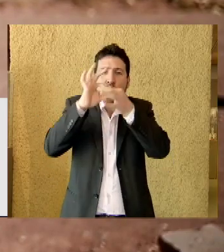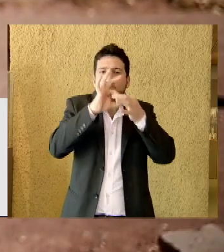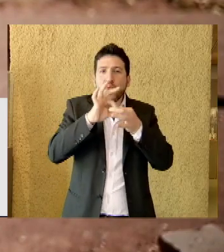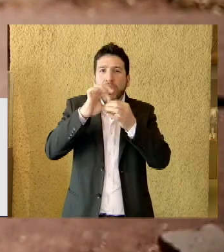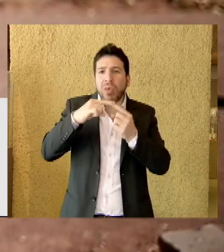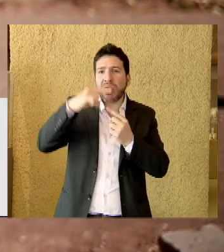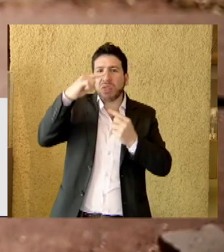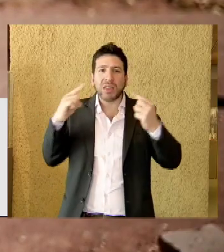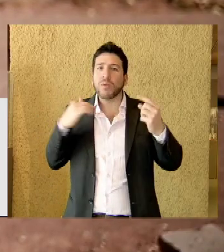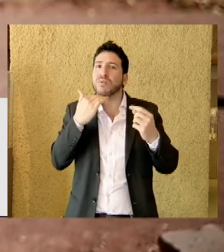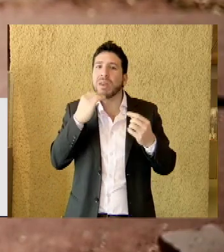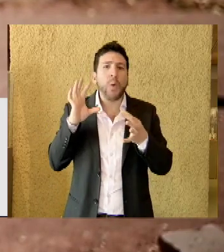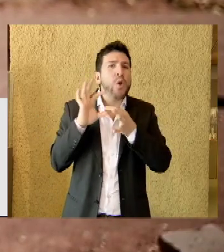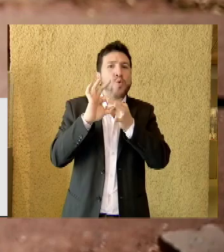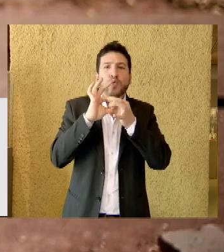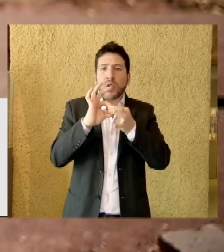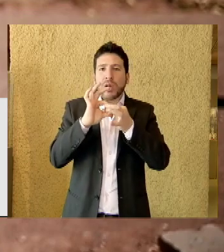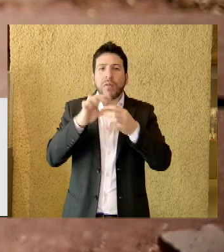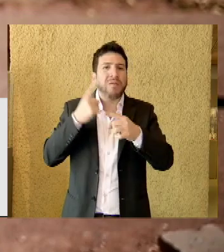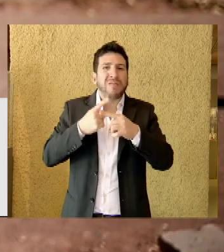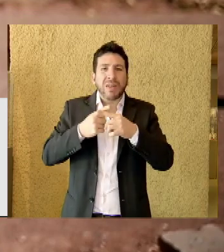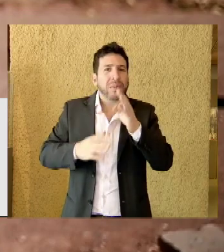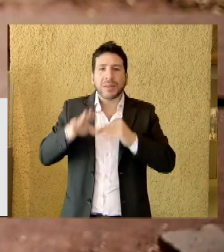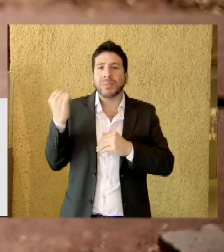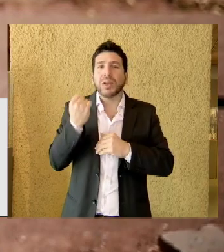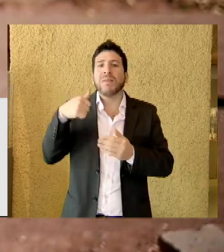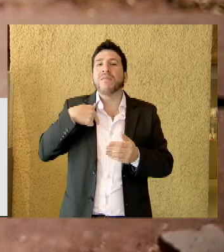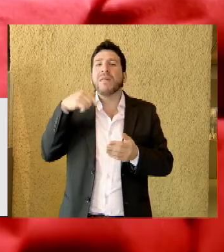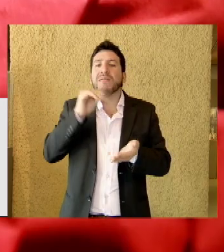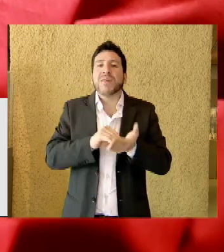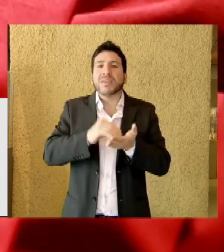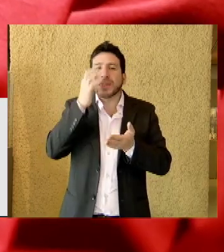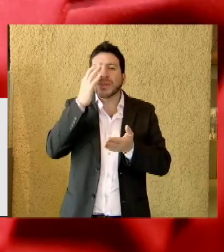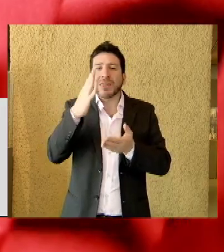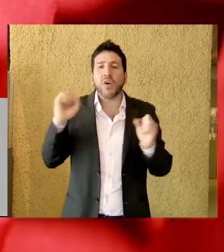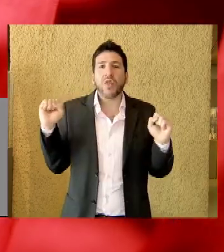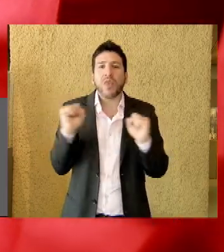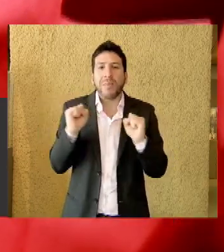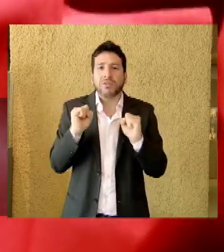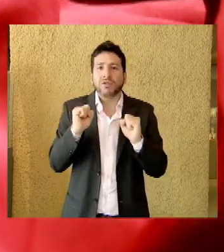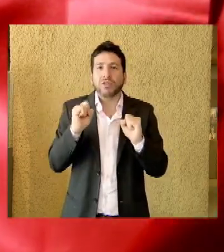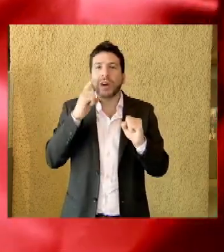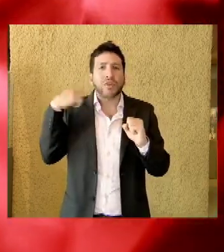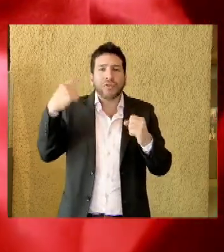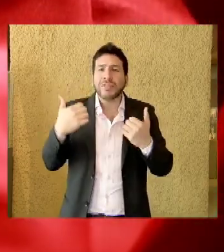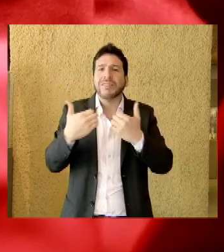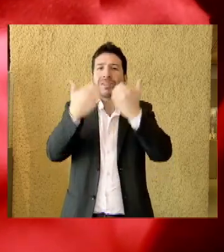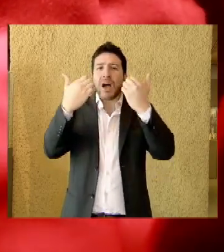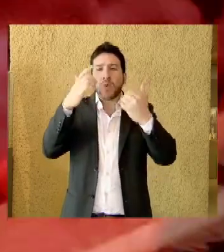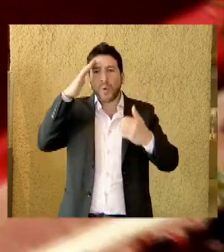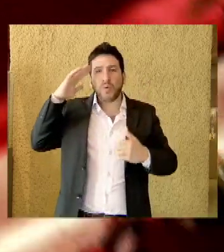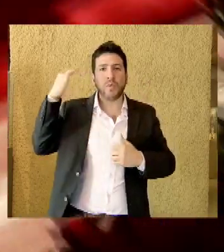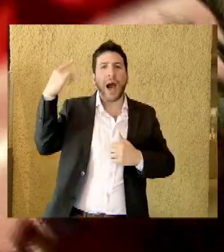distancia, festejando este 25 de mayo. Salud y que viva la